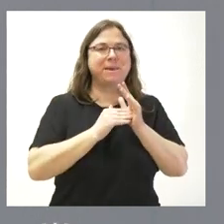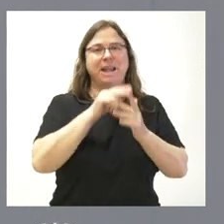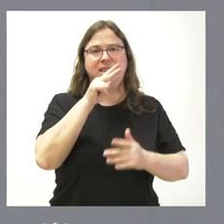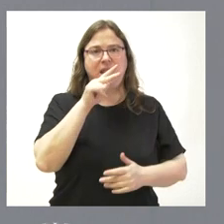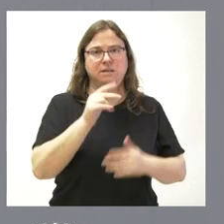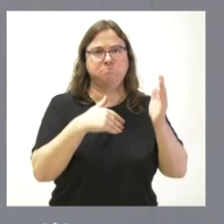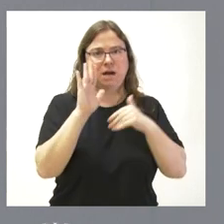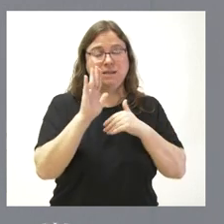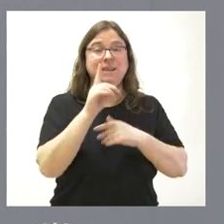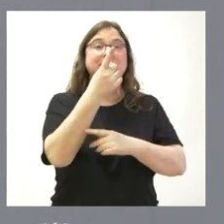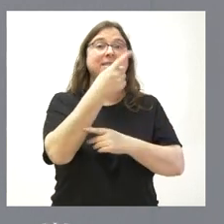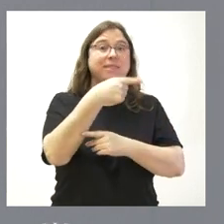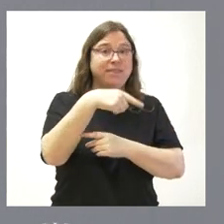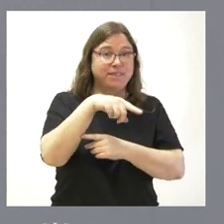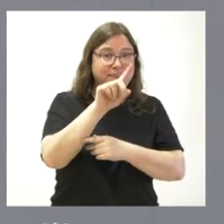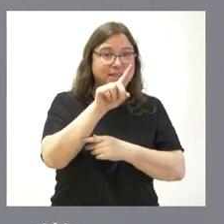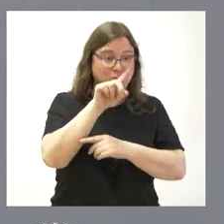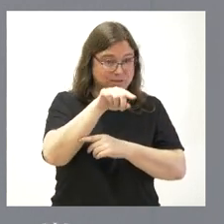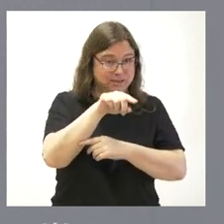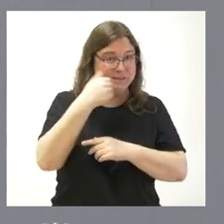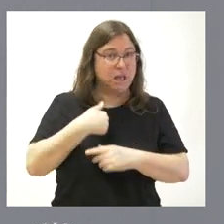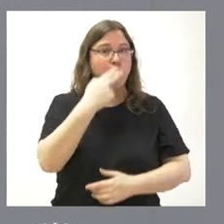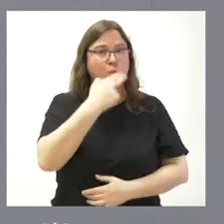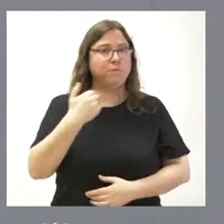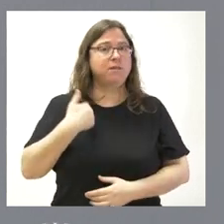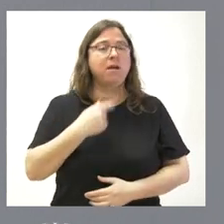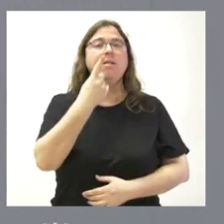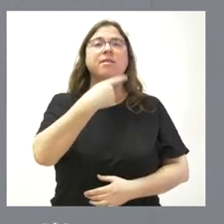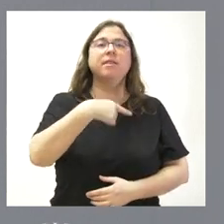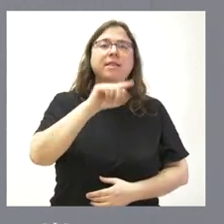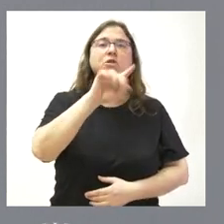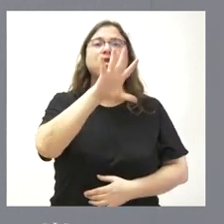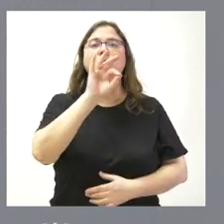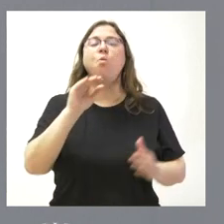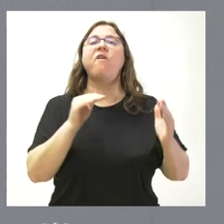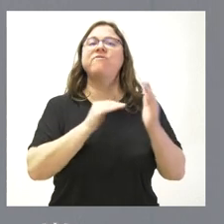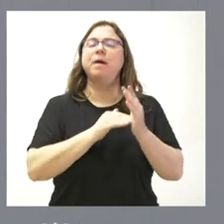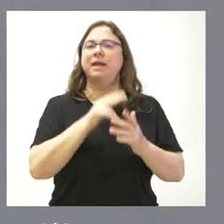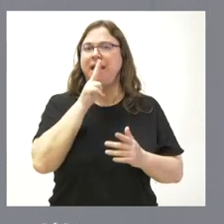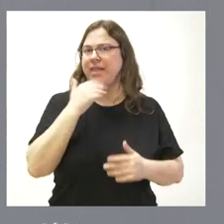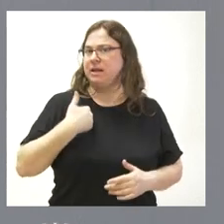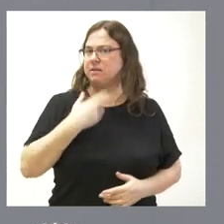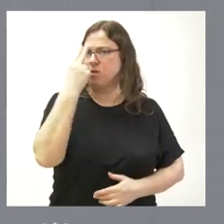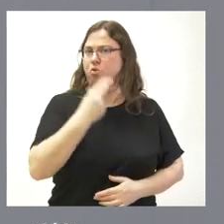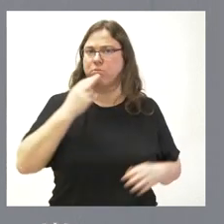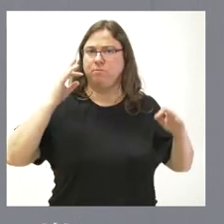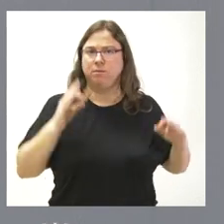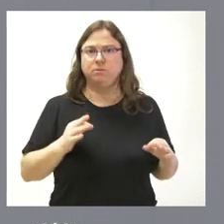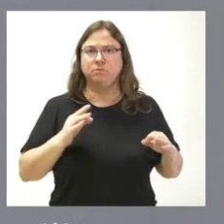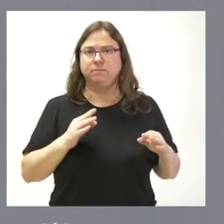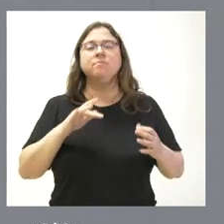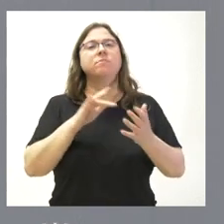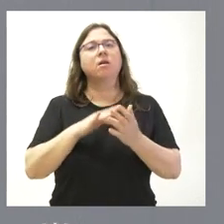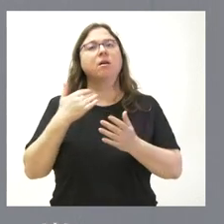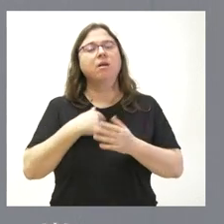de las que de las que se han comprometido como saben ustedes 150,000 hectáreas de hecho de otra forma ya hemos llevado a